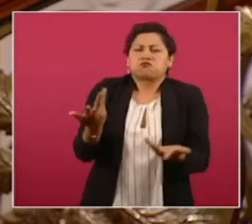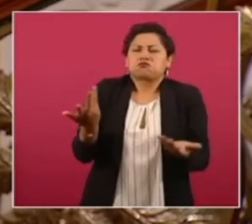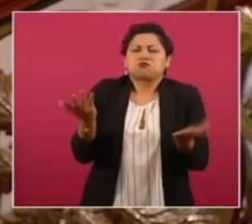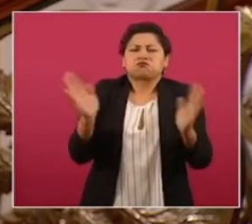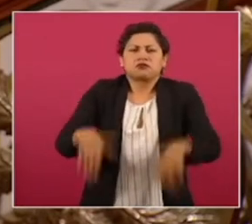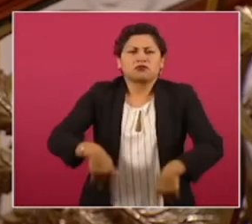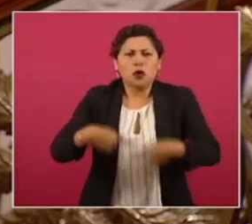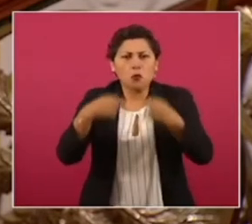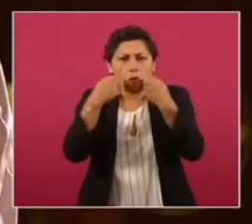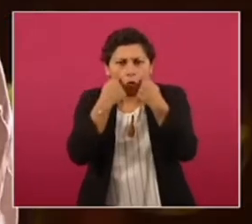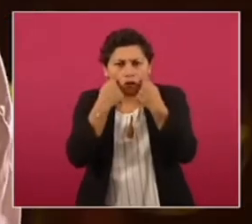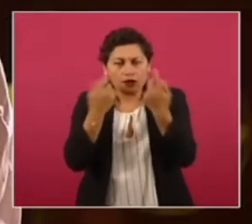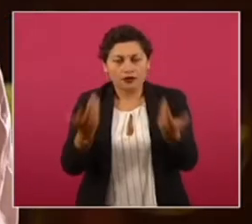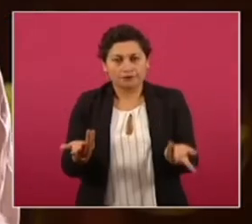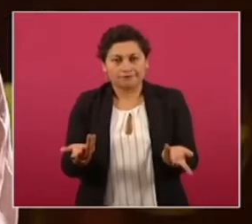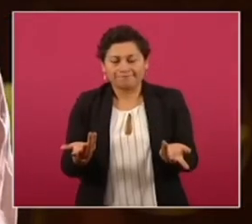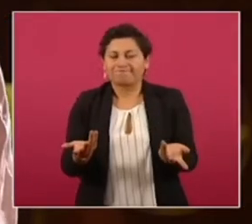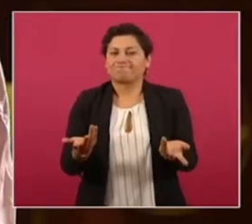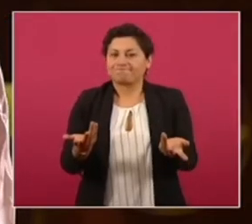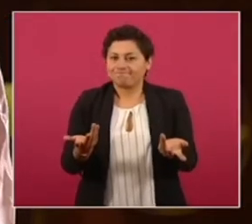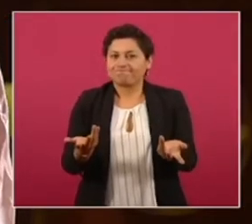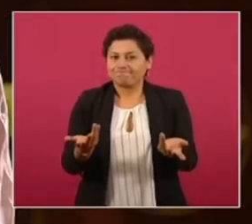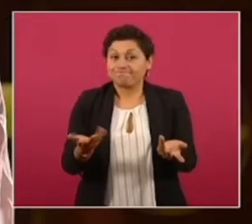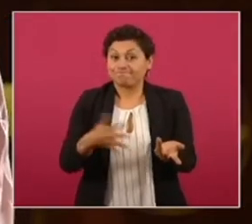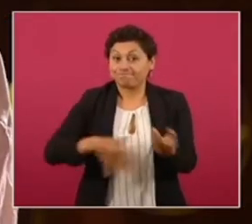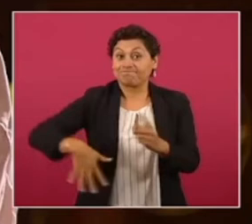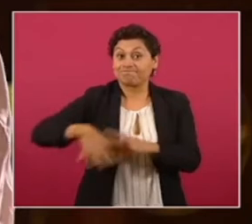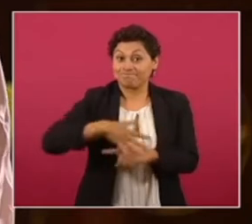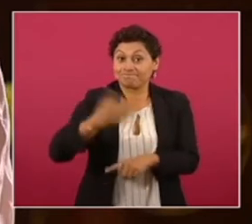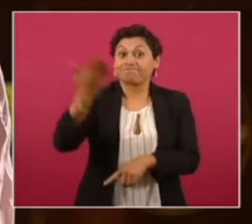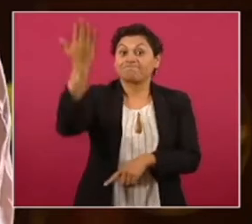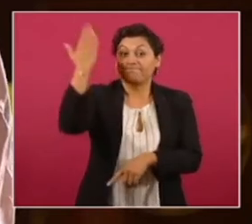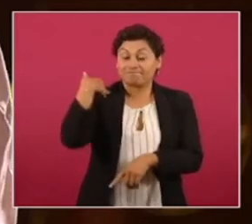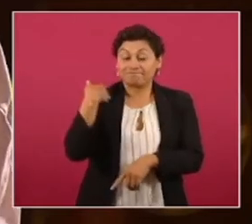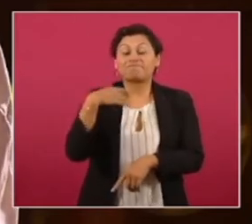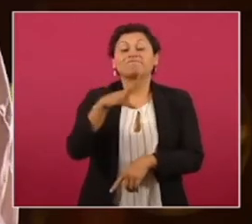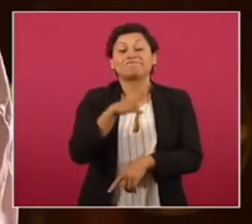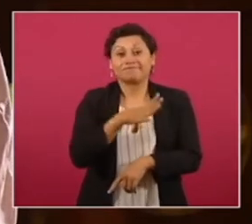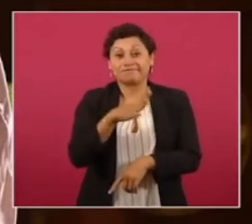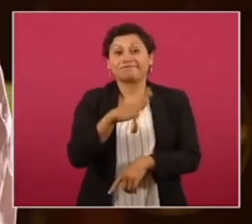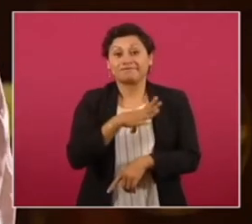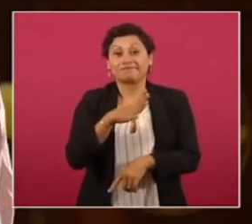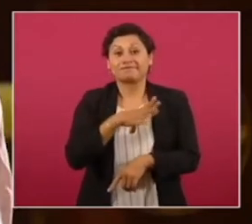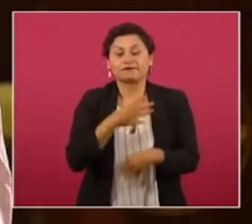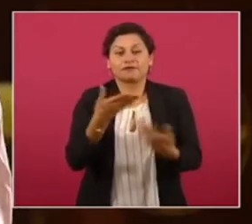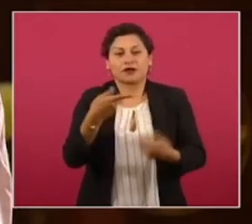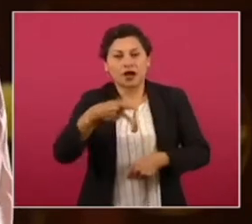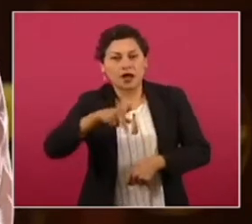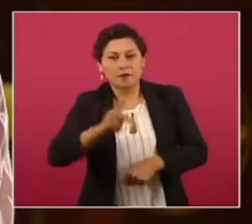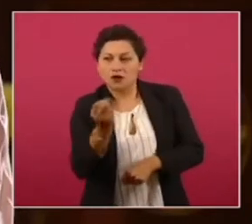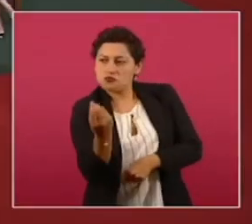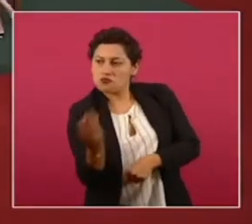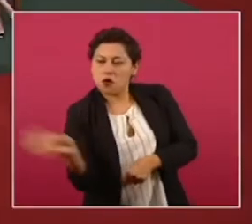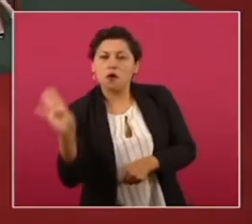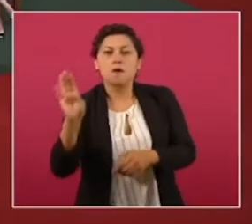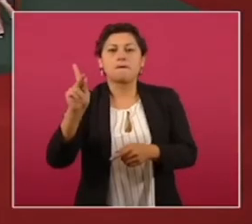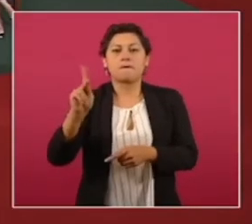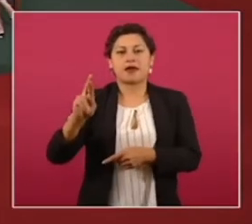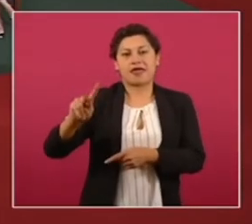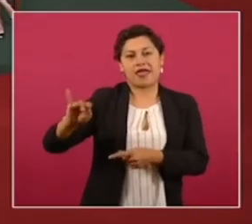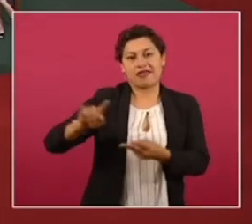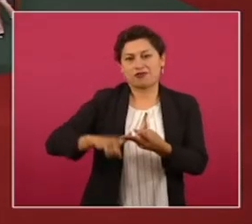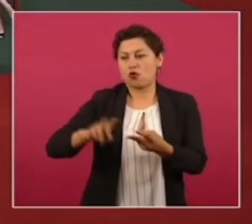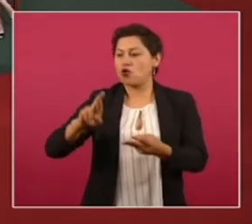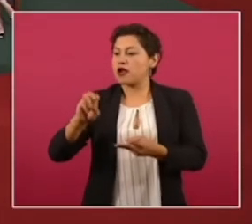públicos. Así era ese contexto, aunque voces como la de Guillermo Prieto, Ignacio